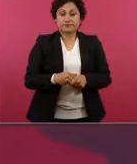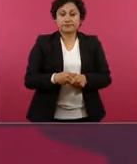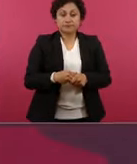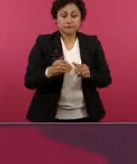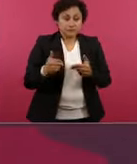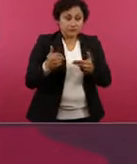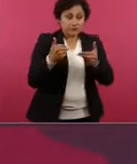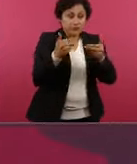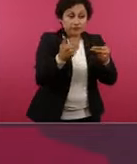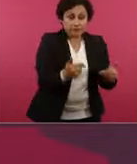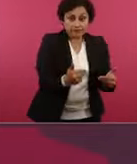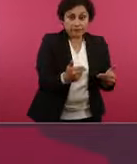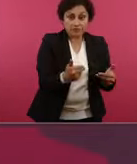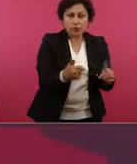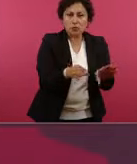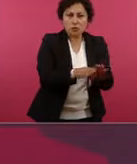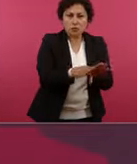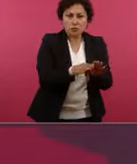en el testamento